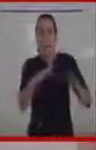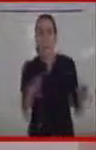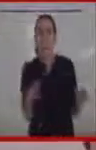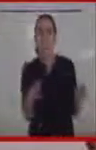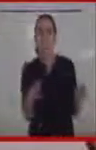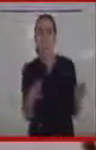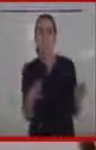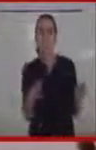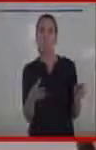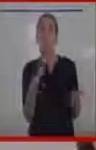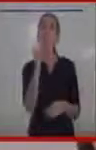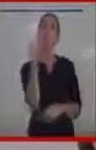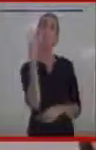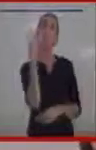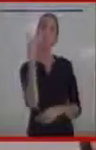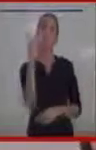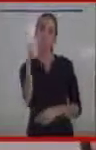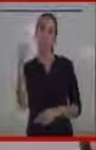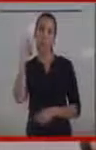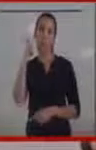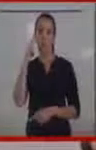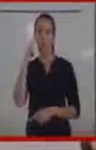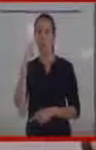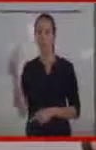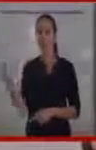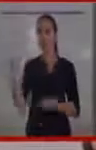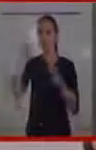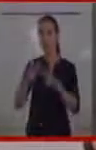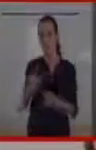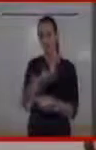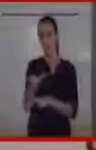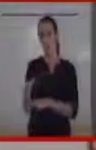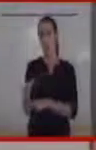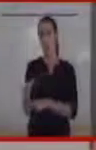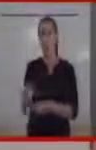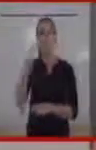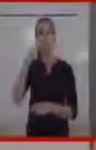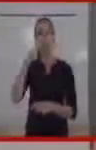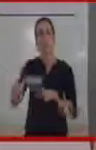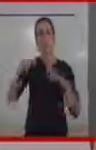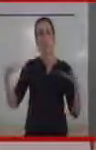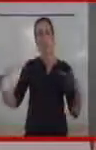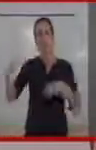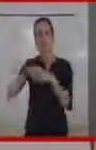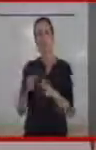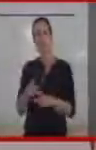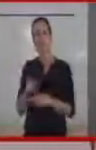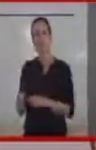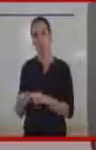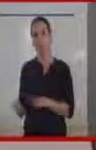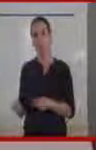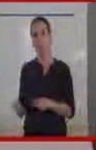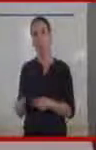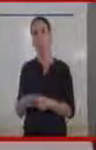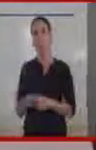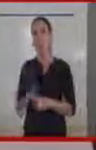con nosotros a cuatro expertos reconocidos en el sector y con amplia experiencia y conocimiento en este mercado. Y